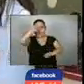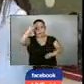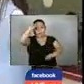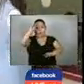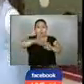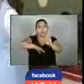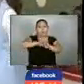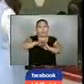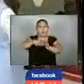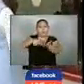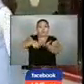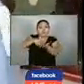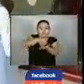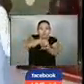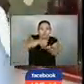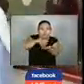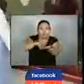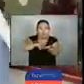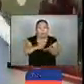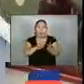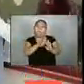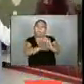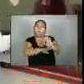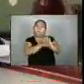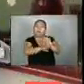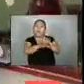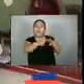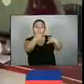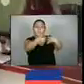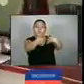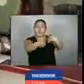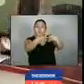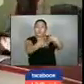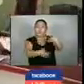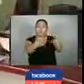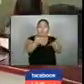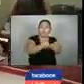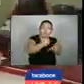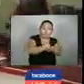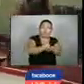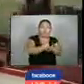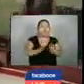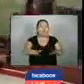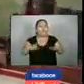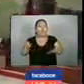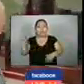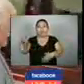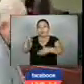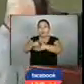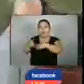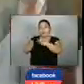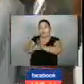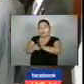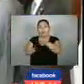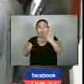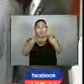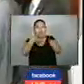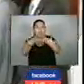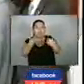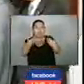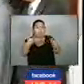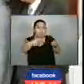en los municipios se aprovechen de los montos establecidos en la ley en concepto de multas. De acuerdo a los parlamentarios, estaría brindando a